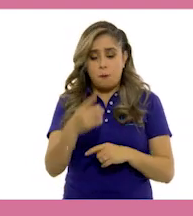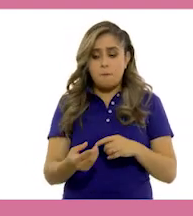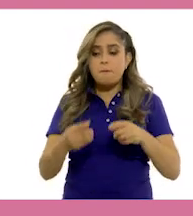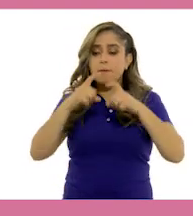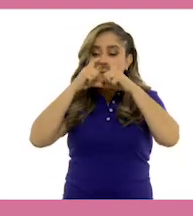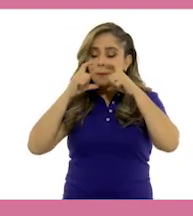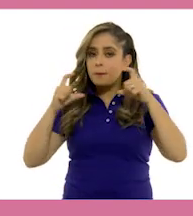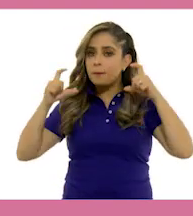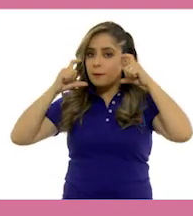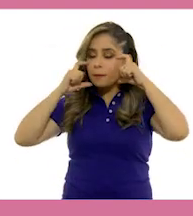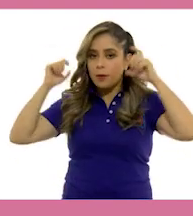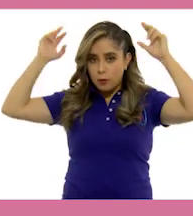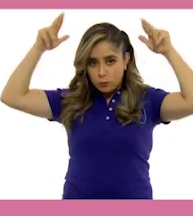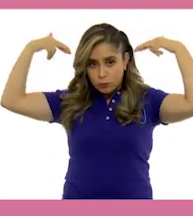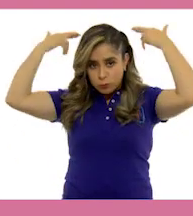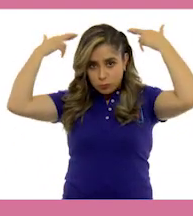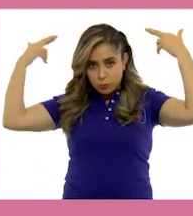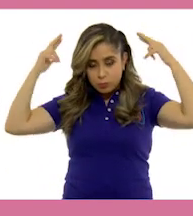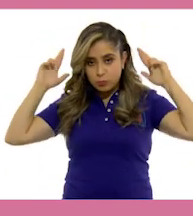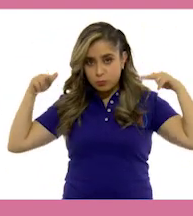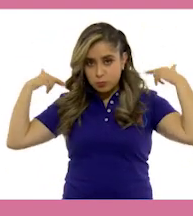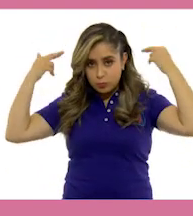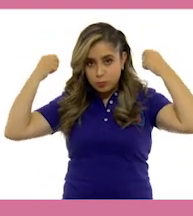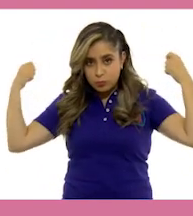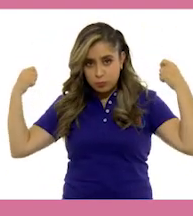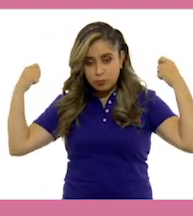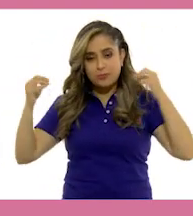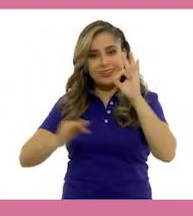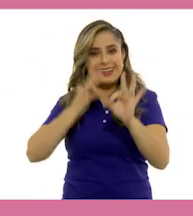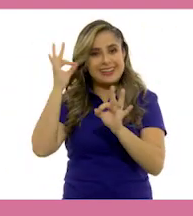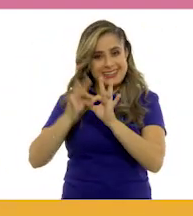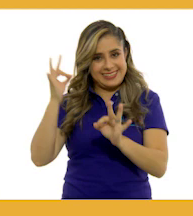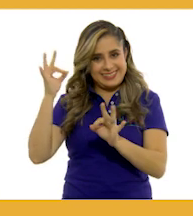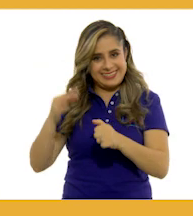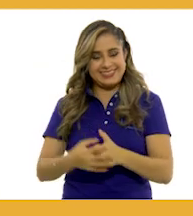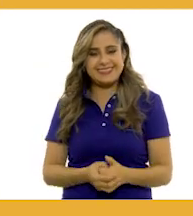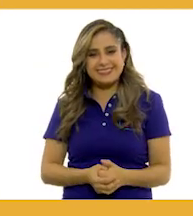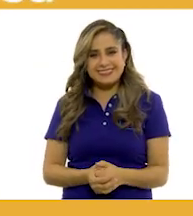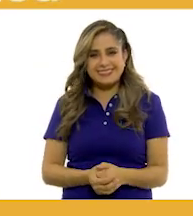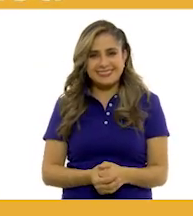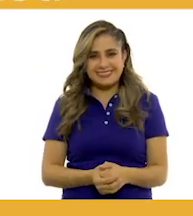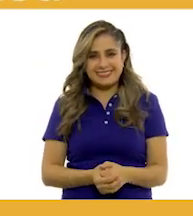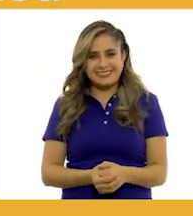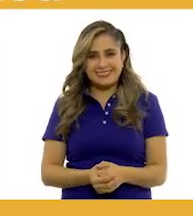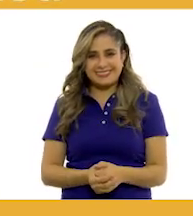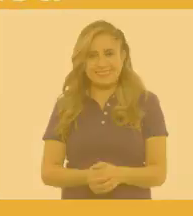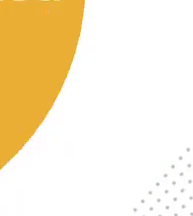colocártelo, deberás amarrar las cuerdas sobre tu cabeza y alrededor de tu cuello.